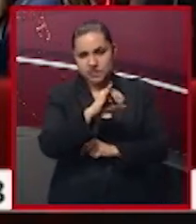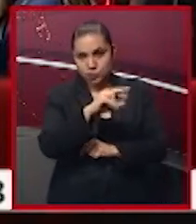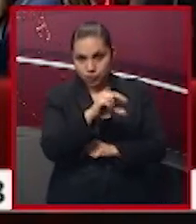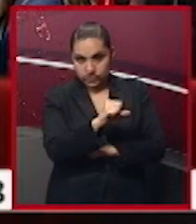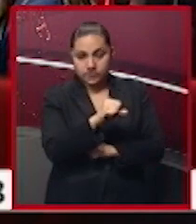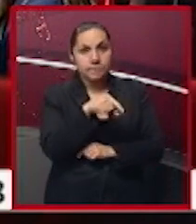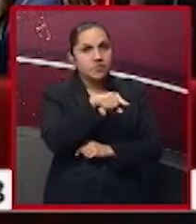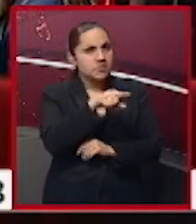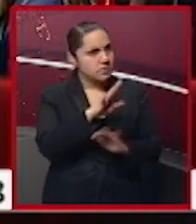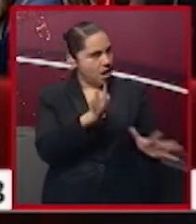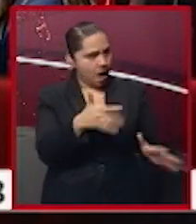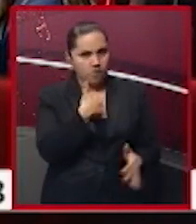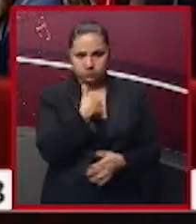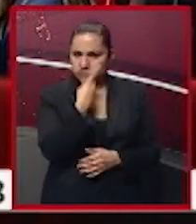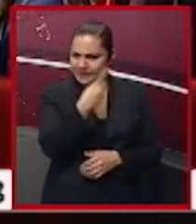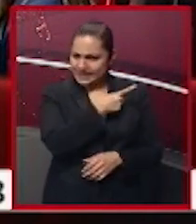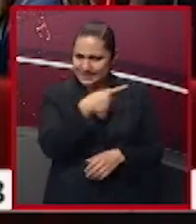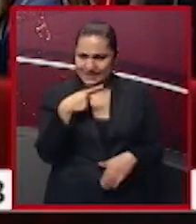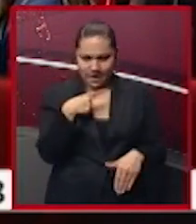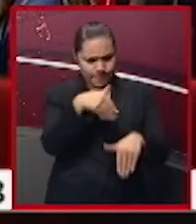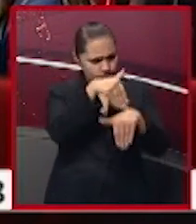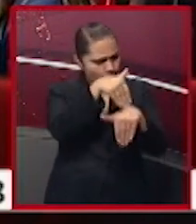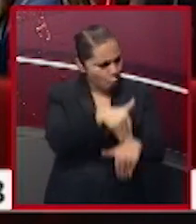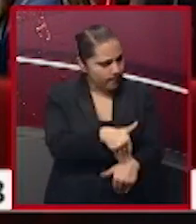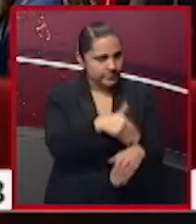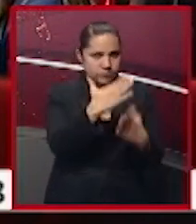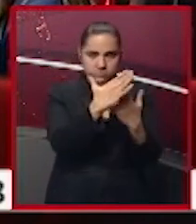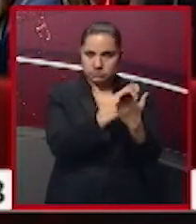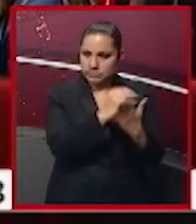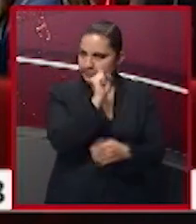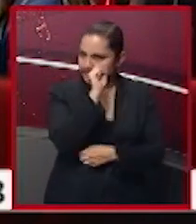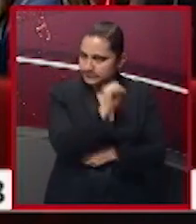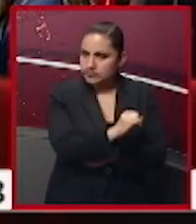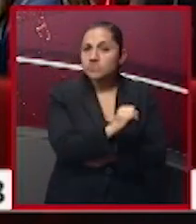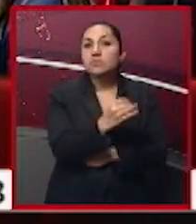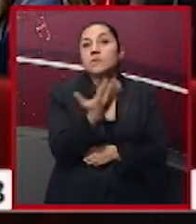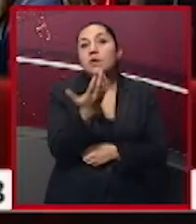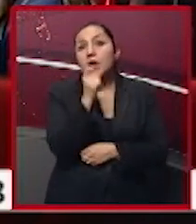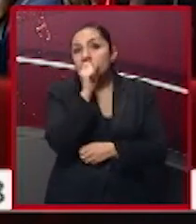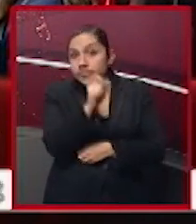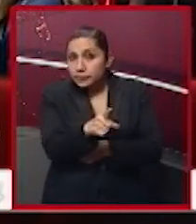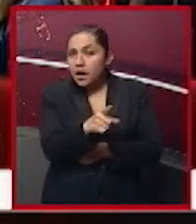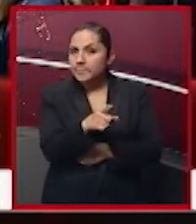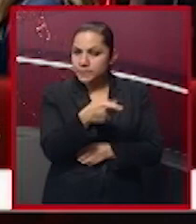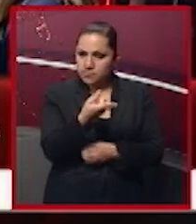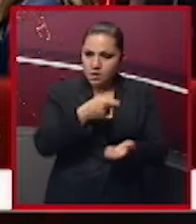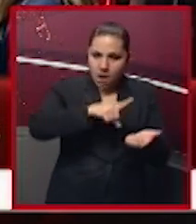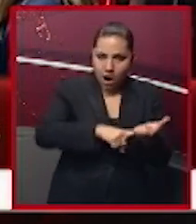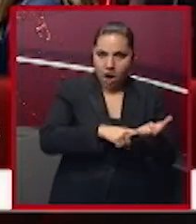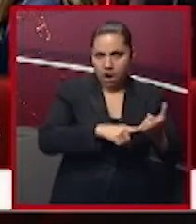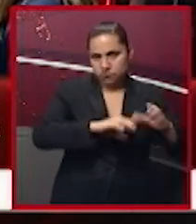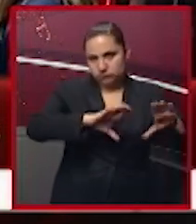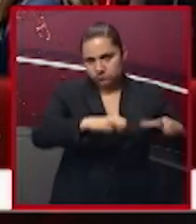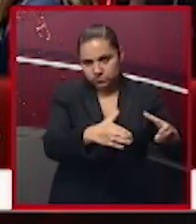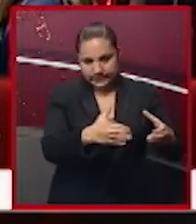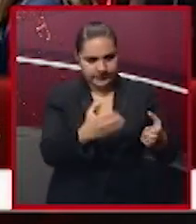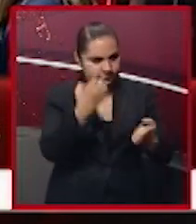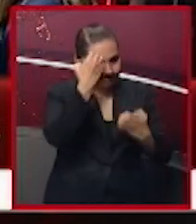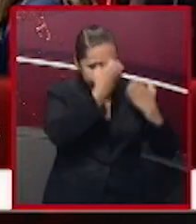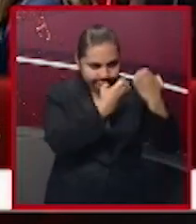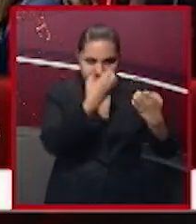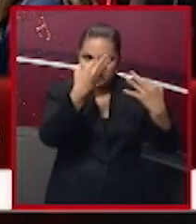se ha reducido al mínimo y además se han instrumentado diversas medidas de control interno para